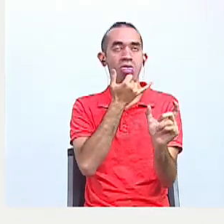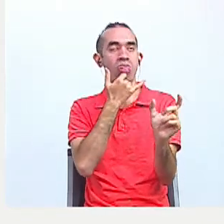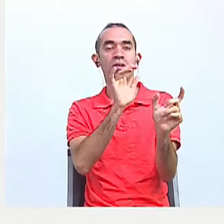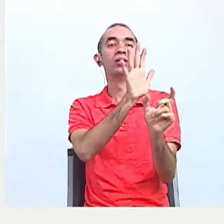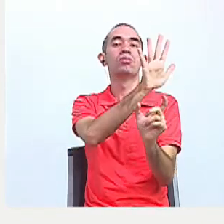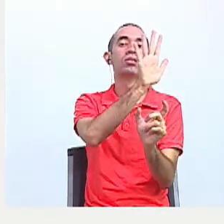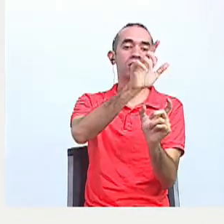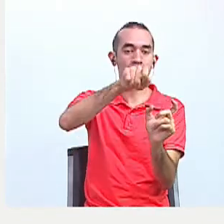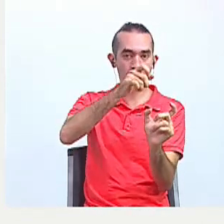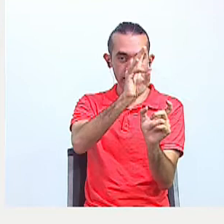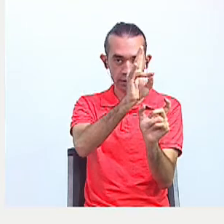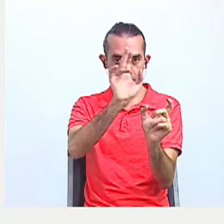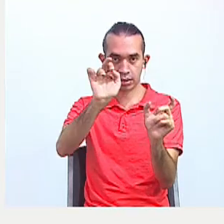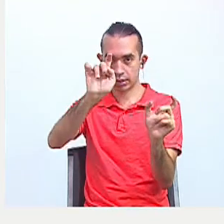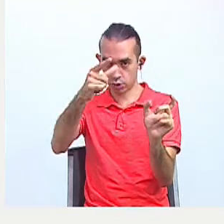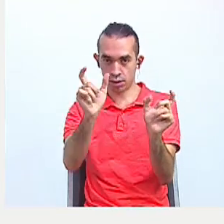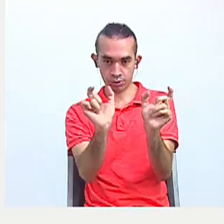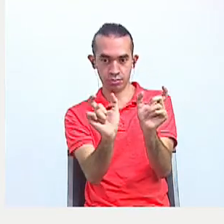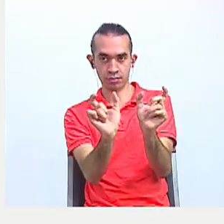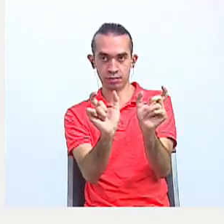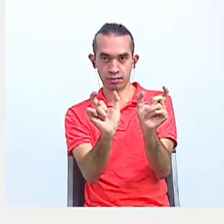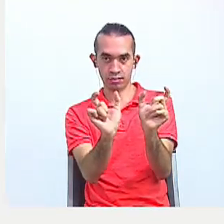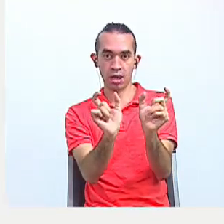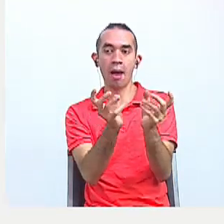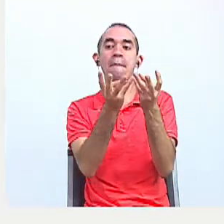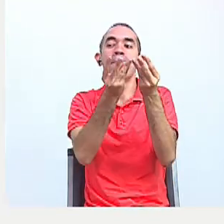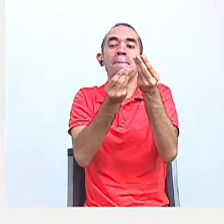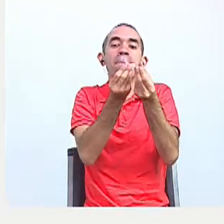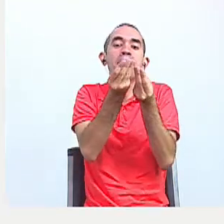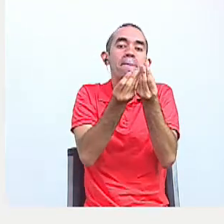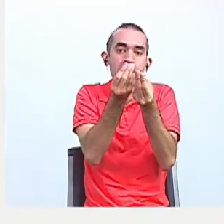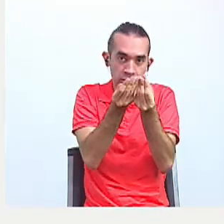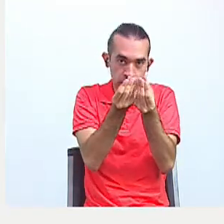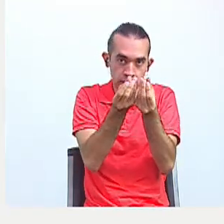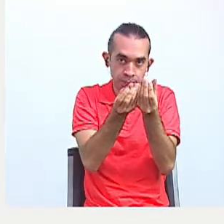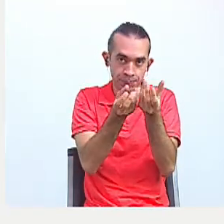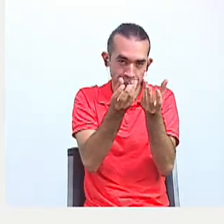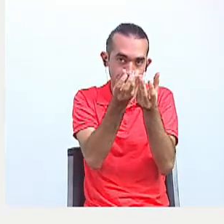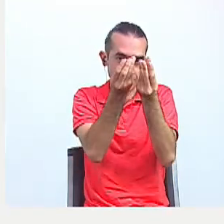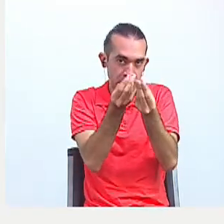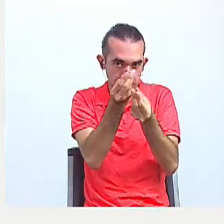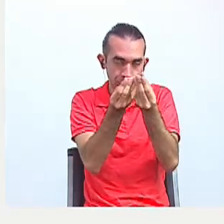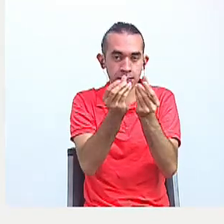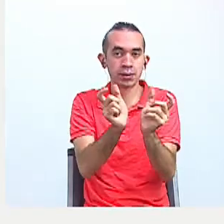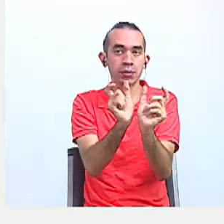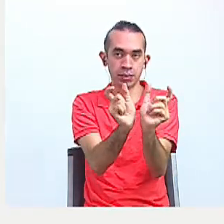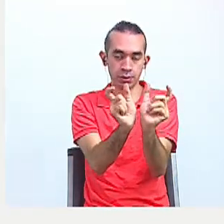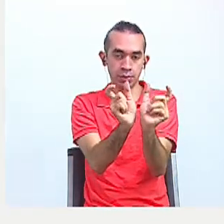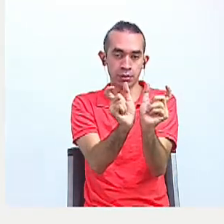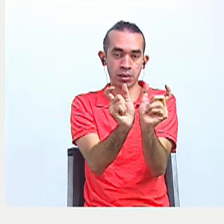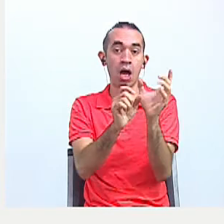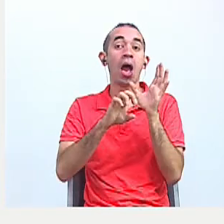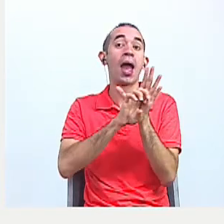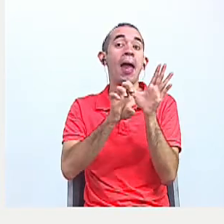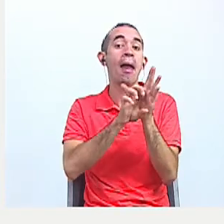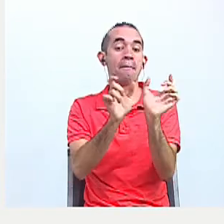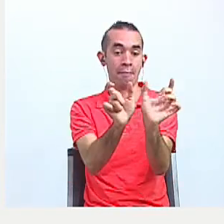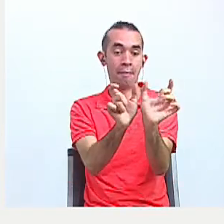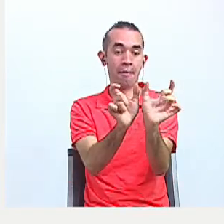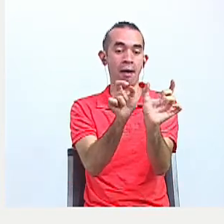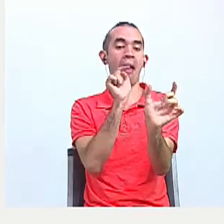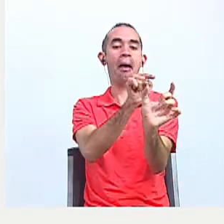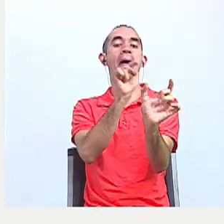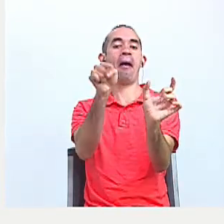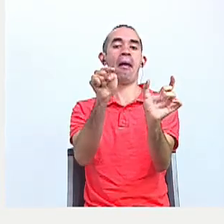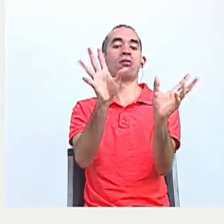55,7 kilogramos. Es un dato de masa. Si ustedes ven, eso es un ejemplo de una magnitud.